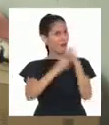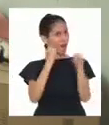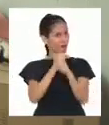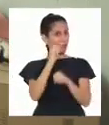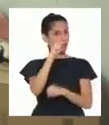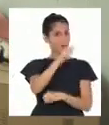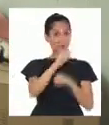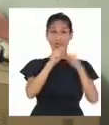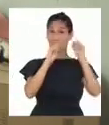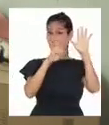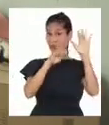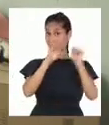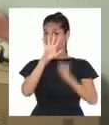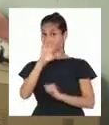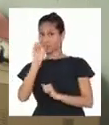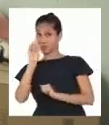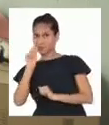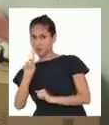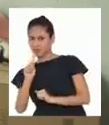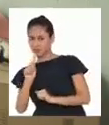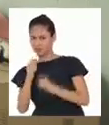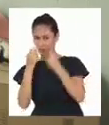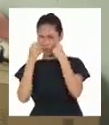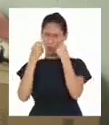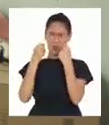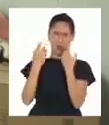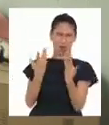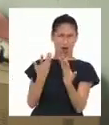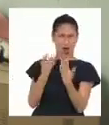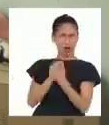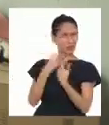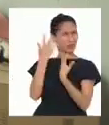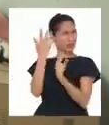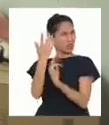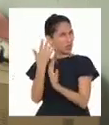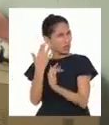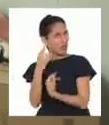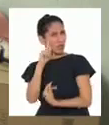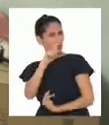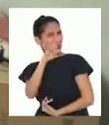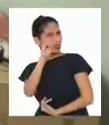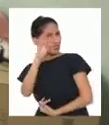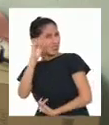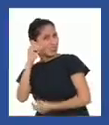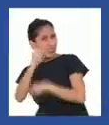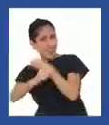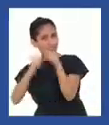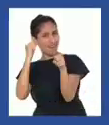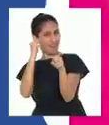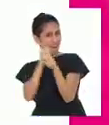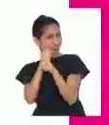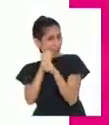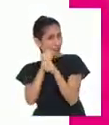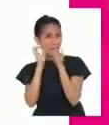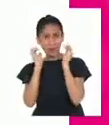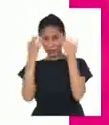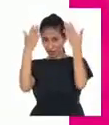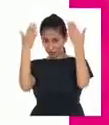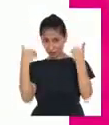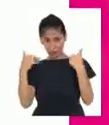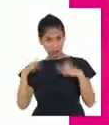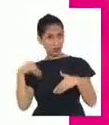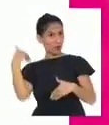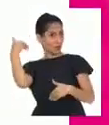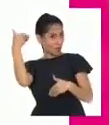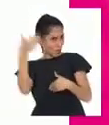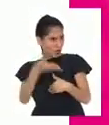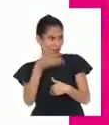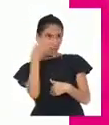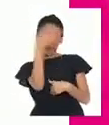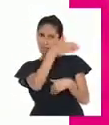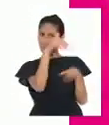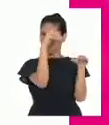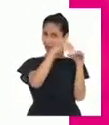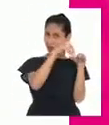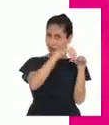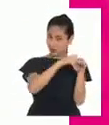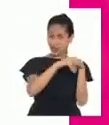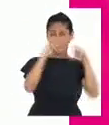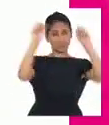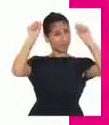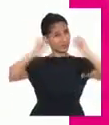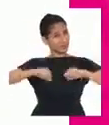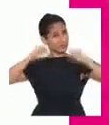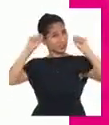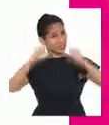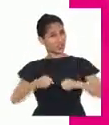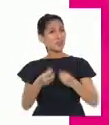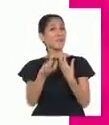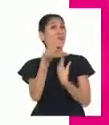que se nos reconociera como ciudadanas en los procesos electorales. Y eso fue posible gracias a muchas mujeres, como